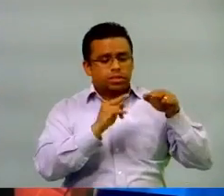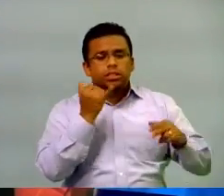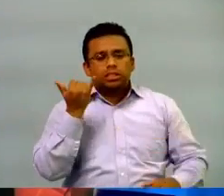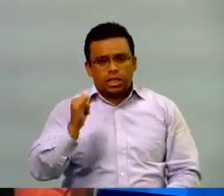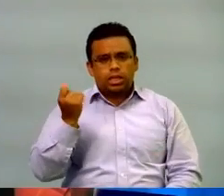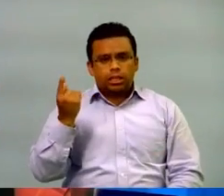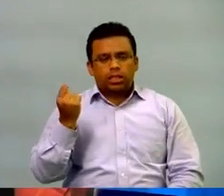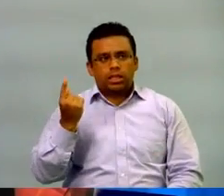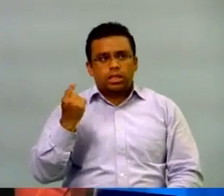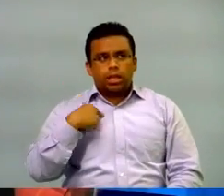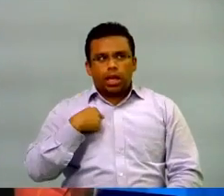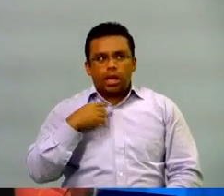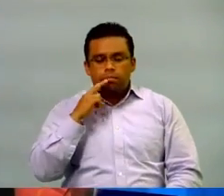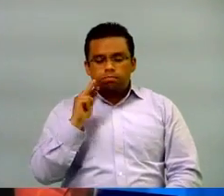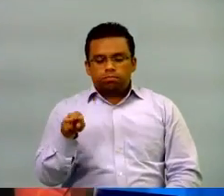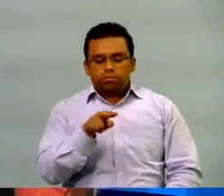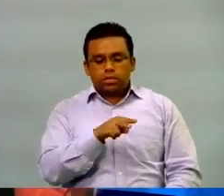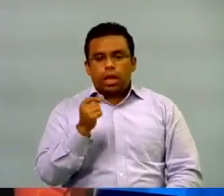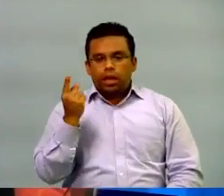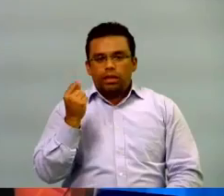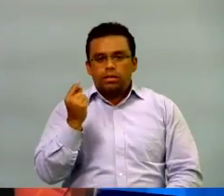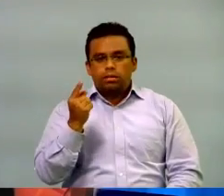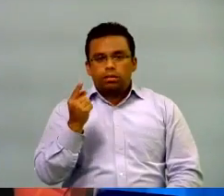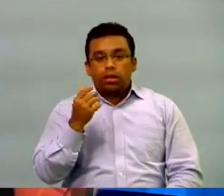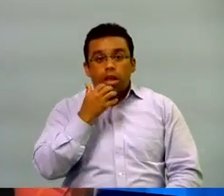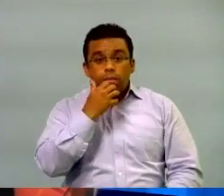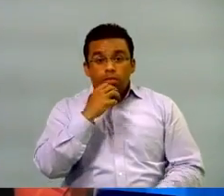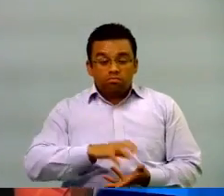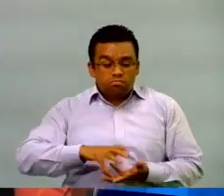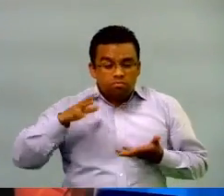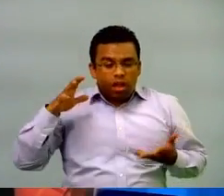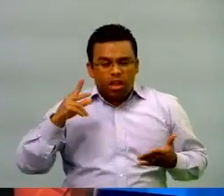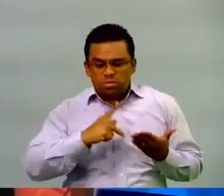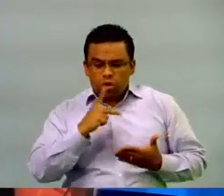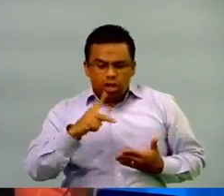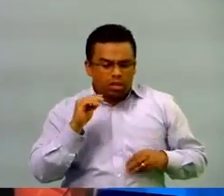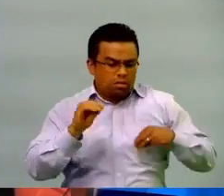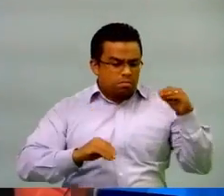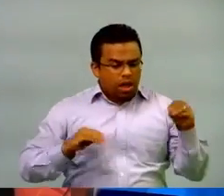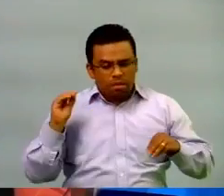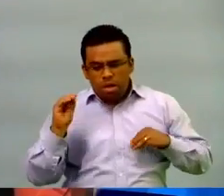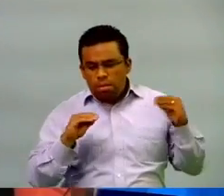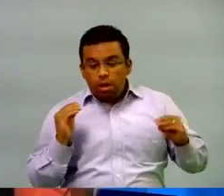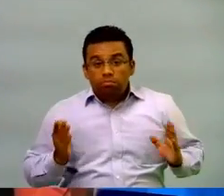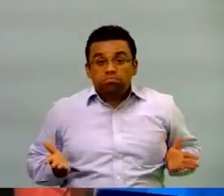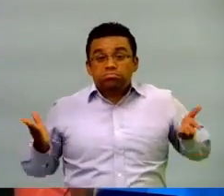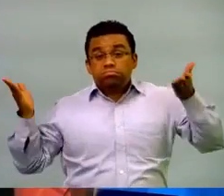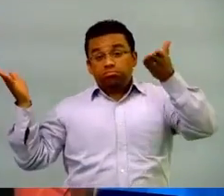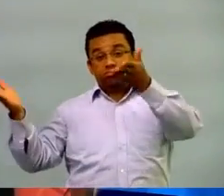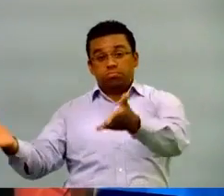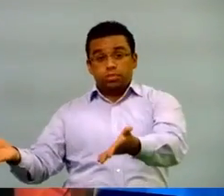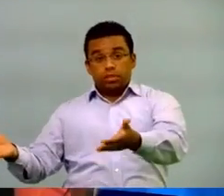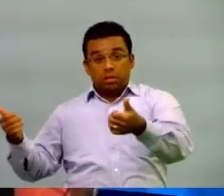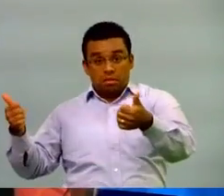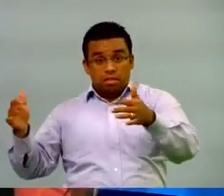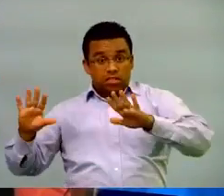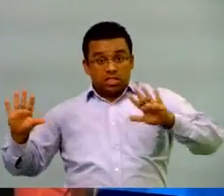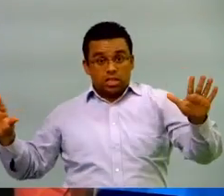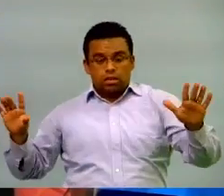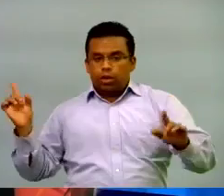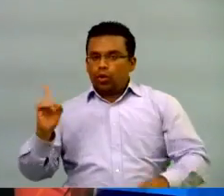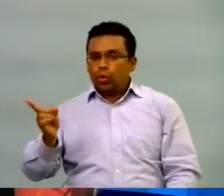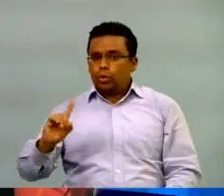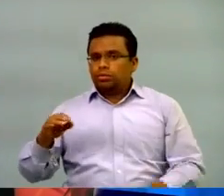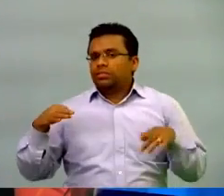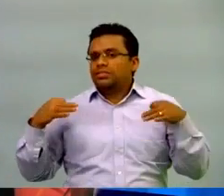comprender que con cosas simples, no necesitamos cosas muy grandes, sino cosas simples, pero que sean realmente llamativas